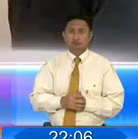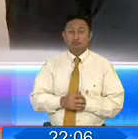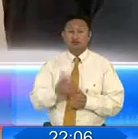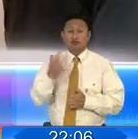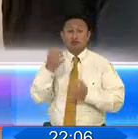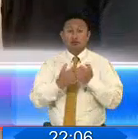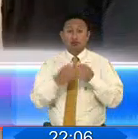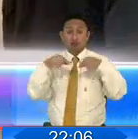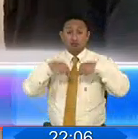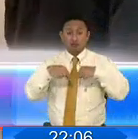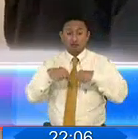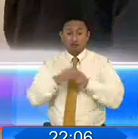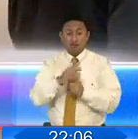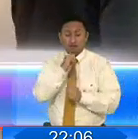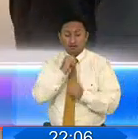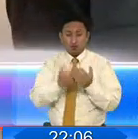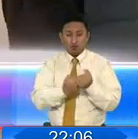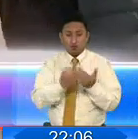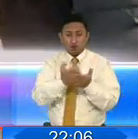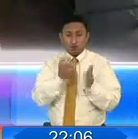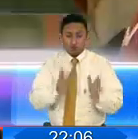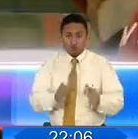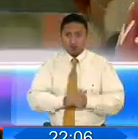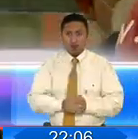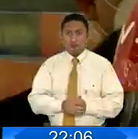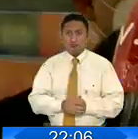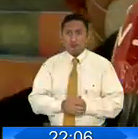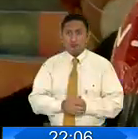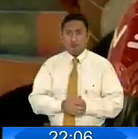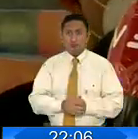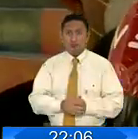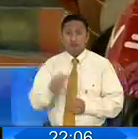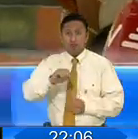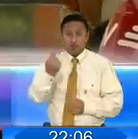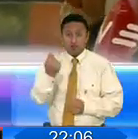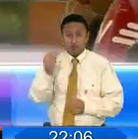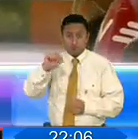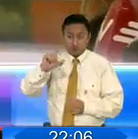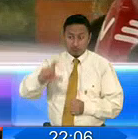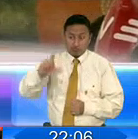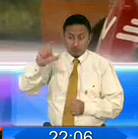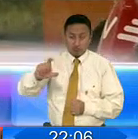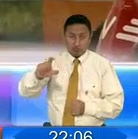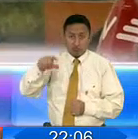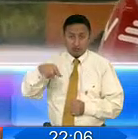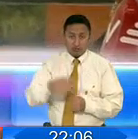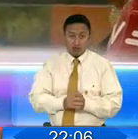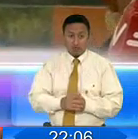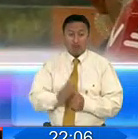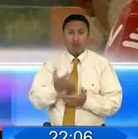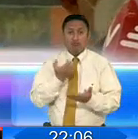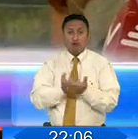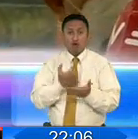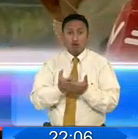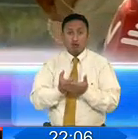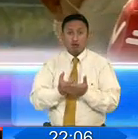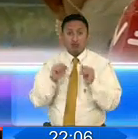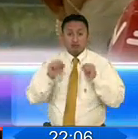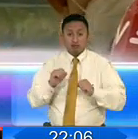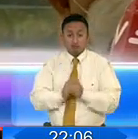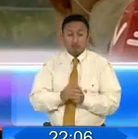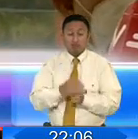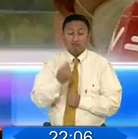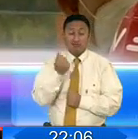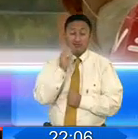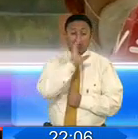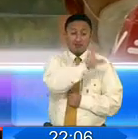no se debería a la falta de recursos económicos. Va a alcanzar el dinero cuando tenemos una economía de salud en que destinemos